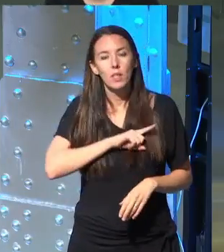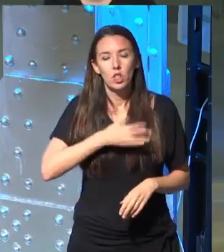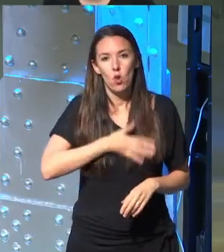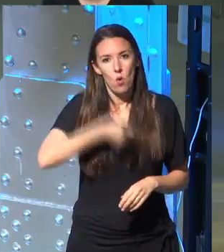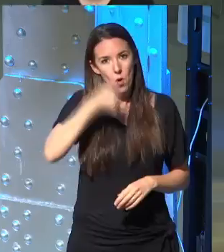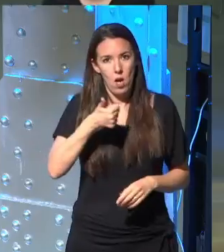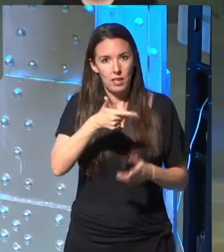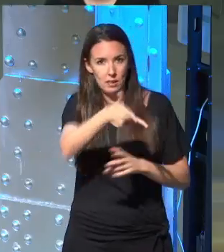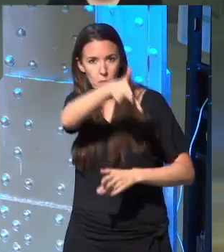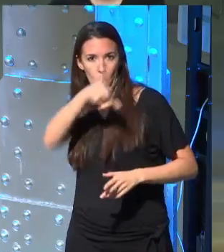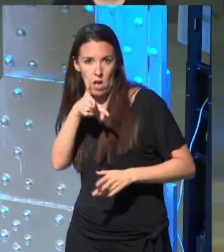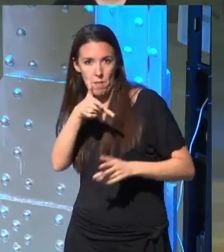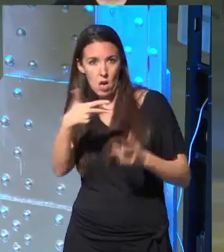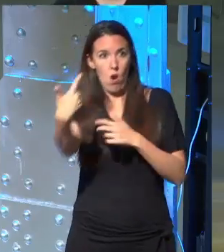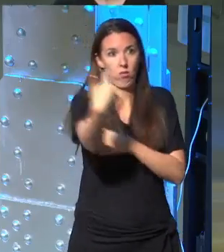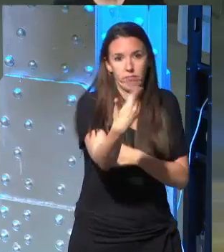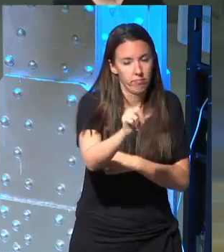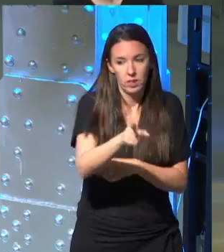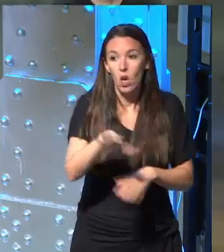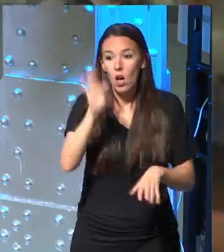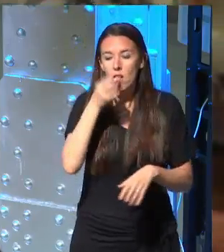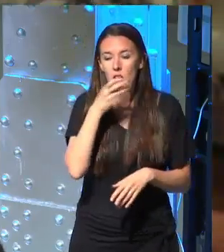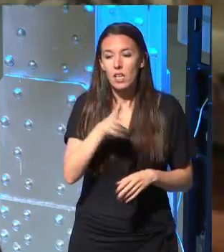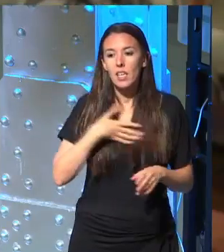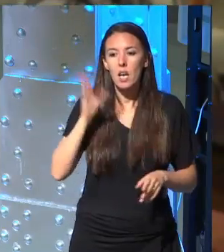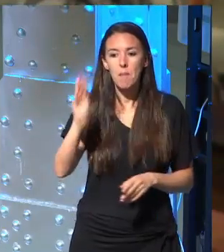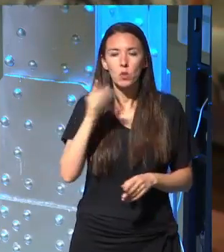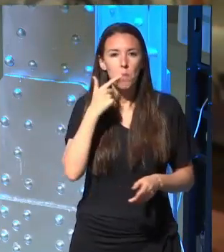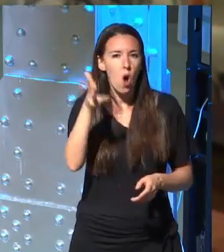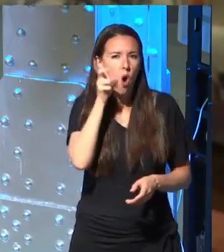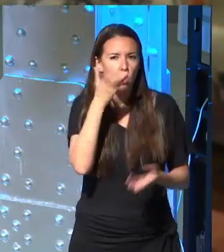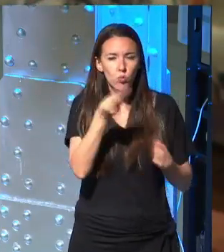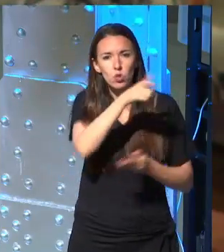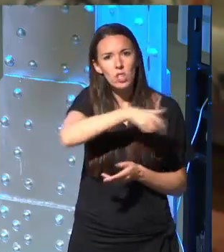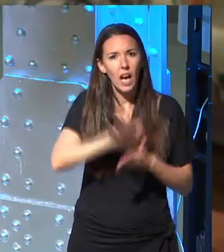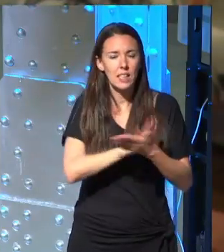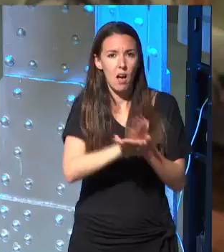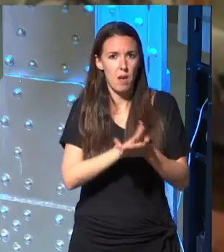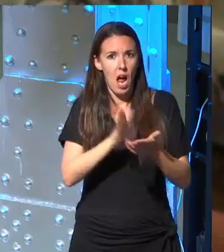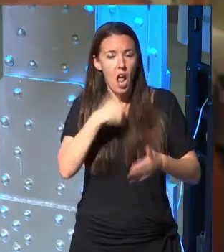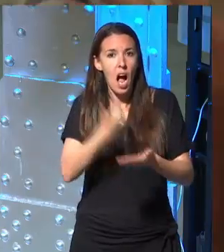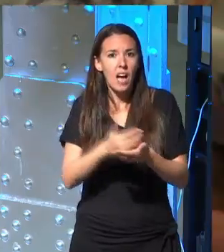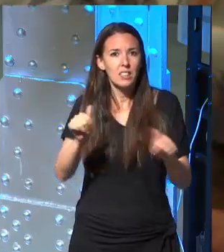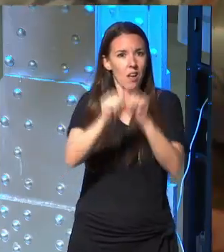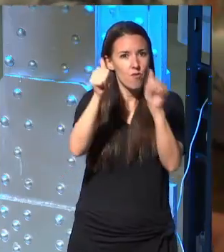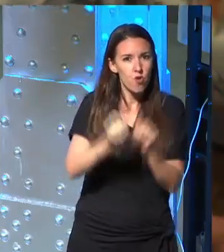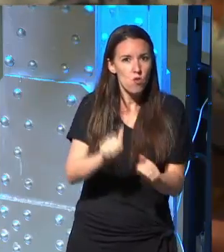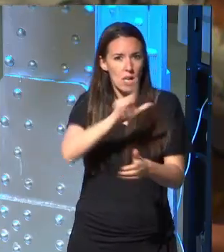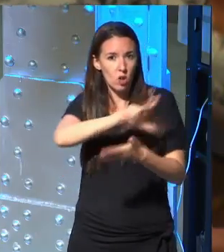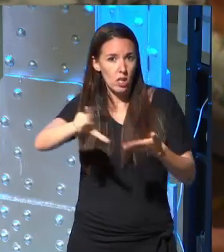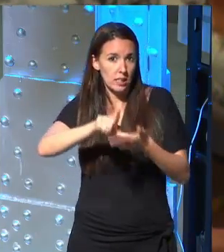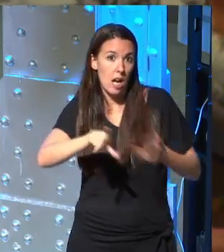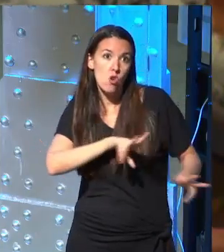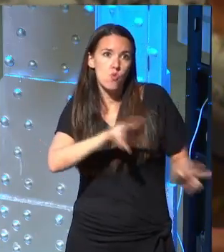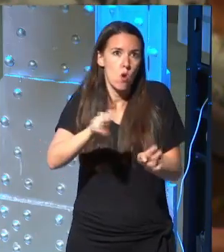detrás de las cámaras que delante. Elígela bien. Yo tengo una pregunta porque he oído mucha gente hablar de que es incluso un formato literario nuevo.